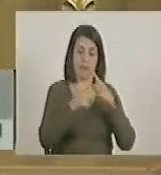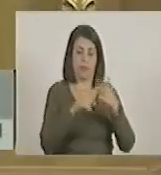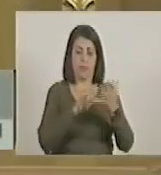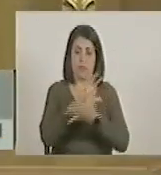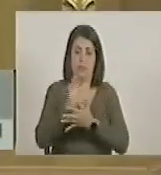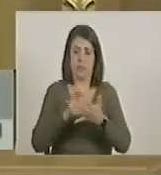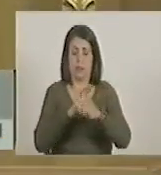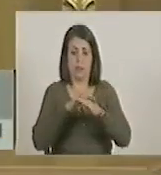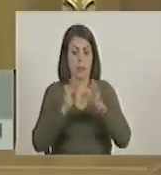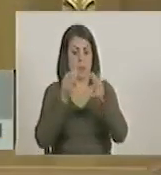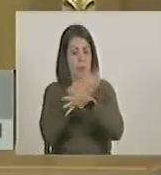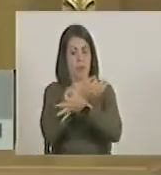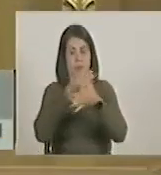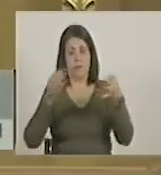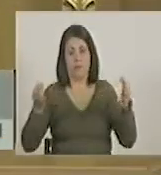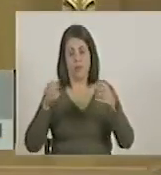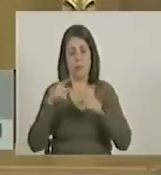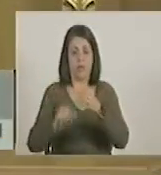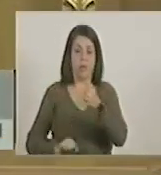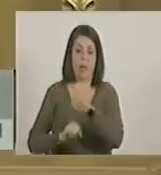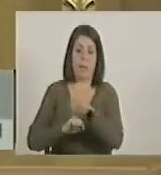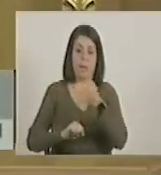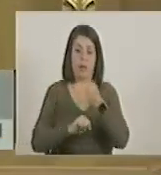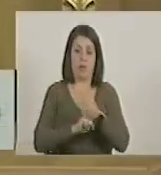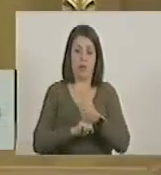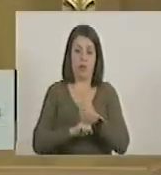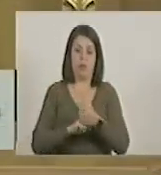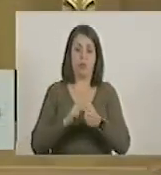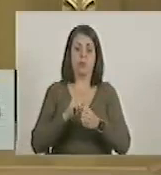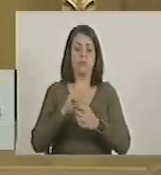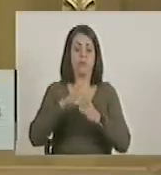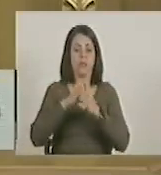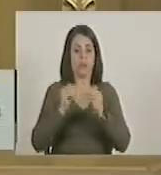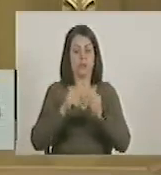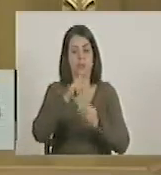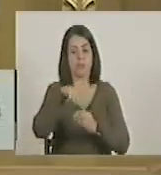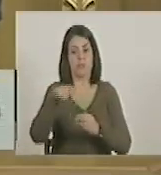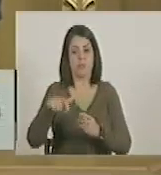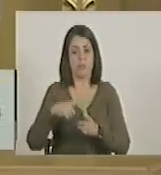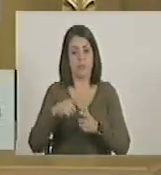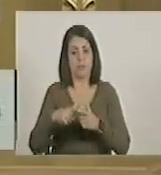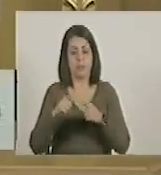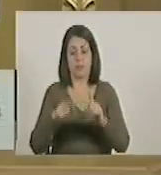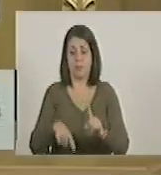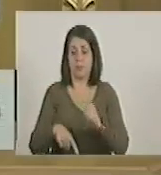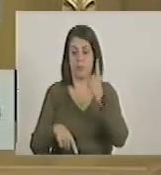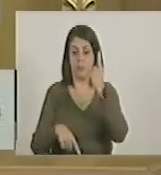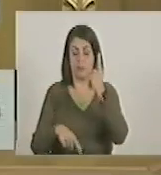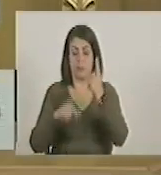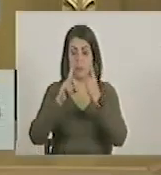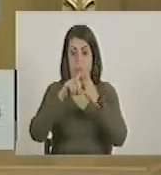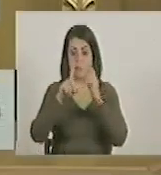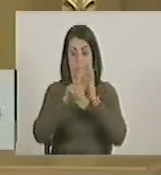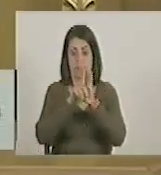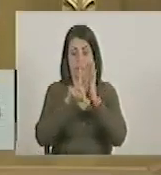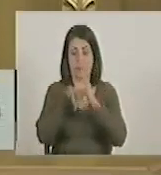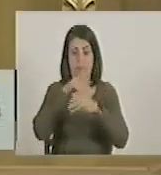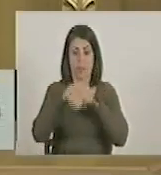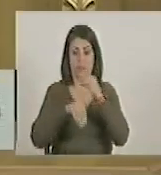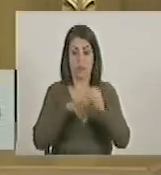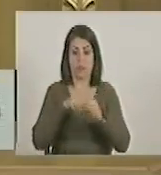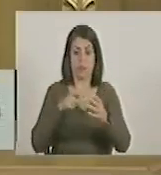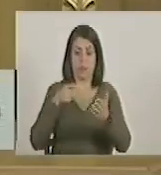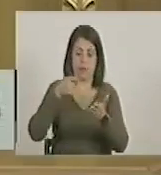pero con un extraordinario apoyo popular. En primer lugar, esta ley plantea la necesidad de crear un